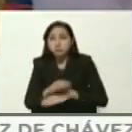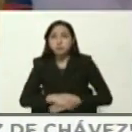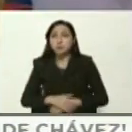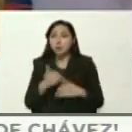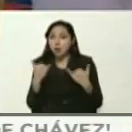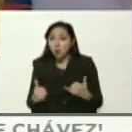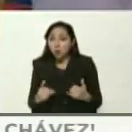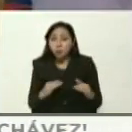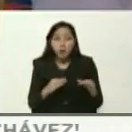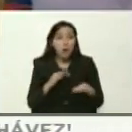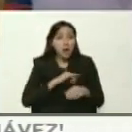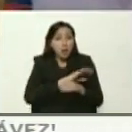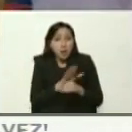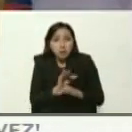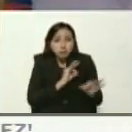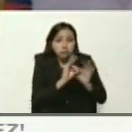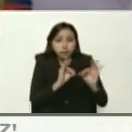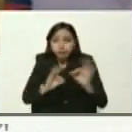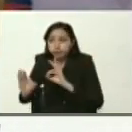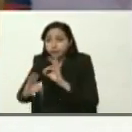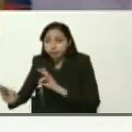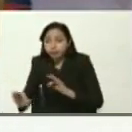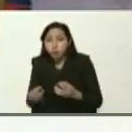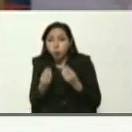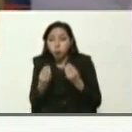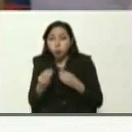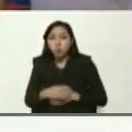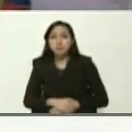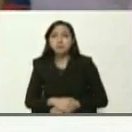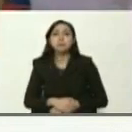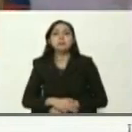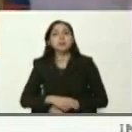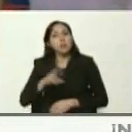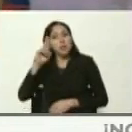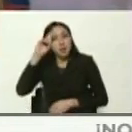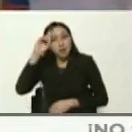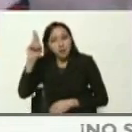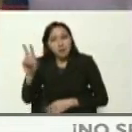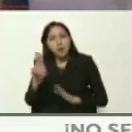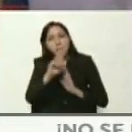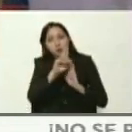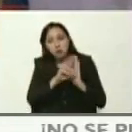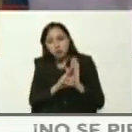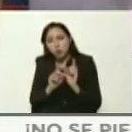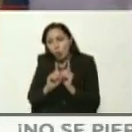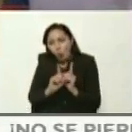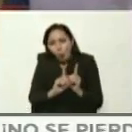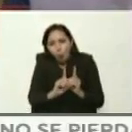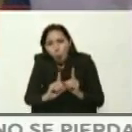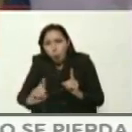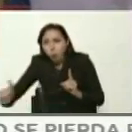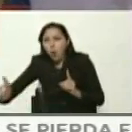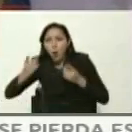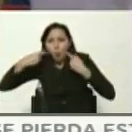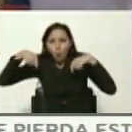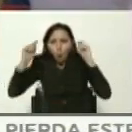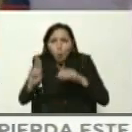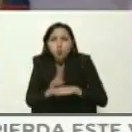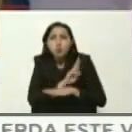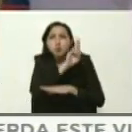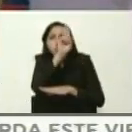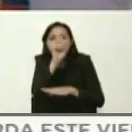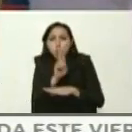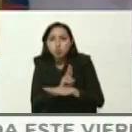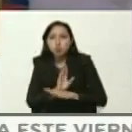virus sigue atacando, pero la única forma es que ustedes respeten también el distanciamiento, usen el tapabocas